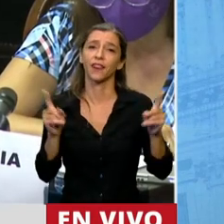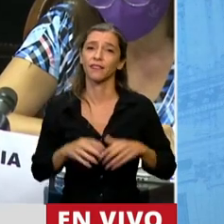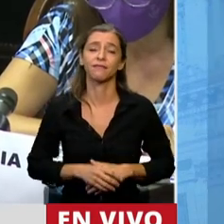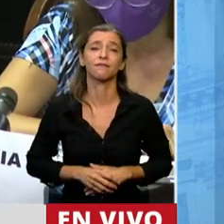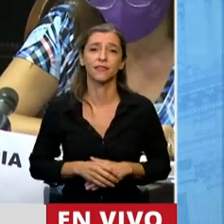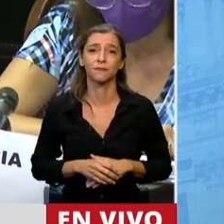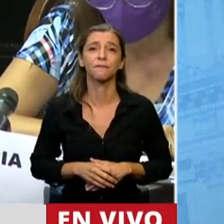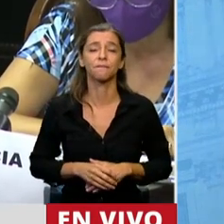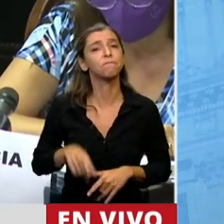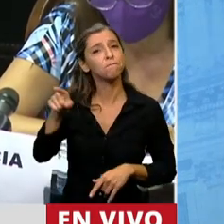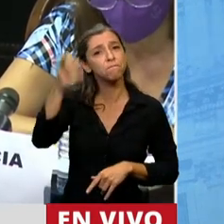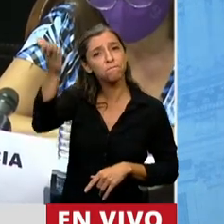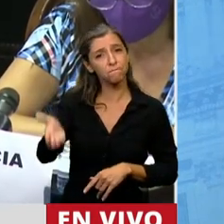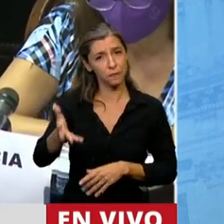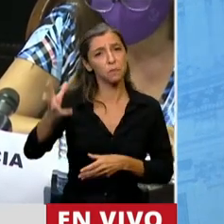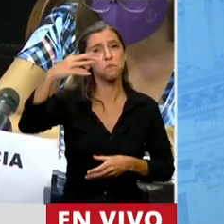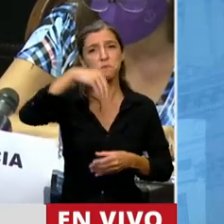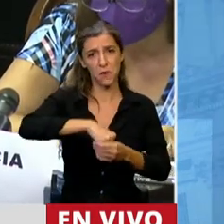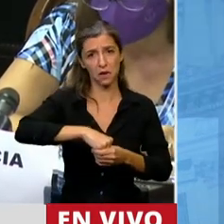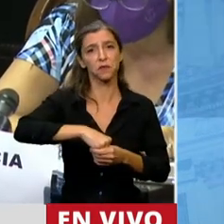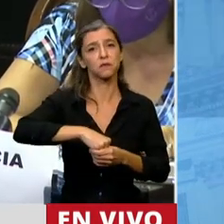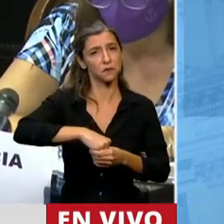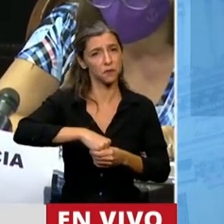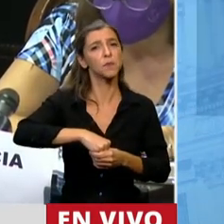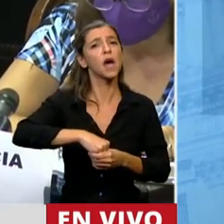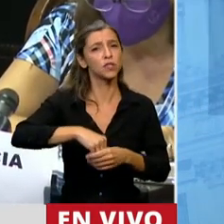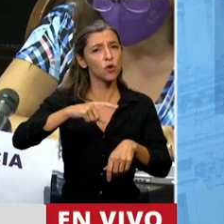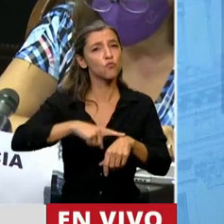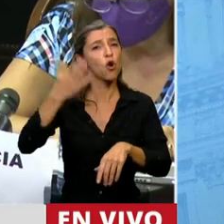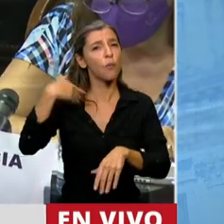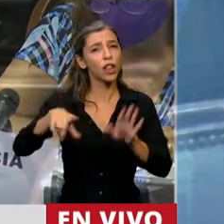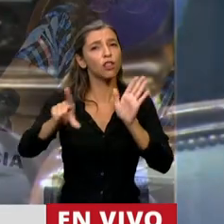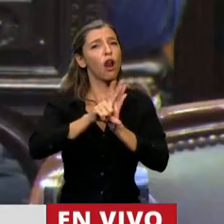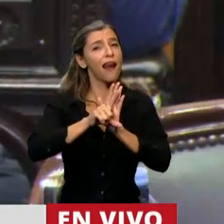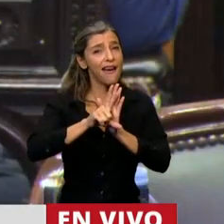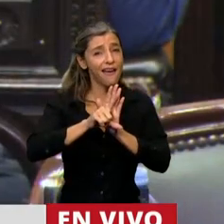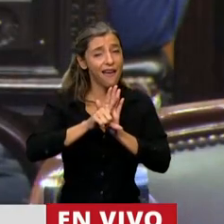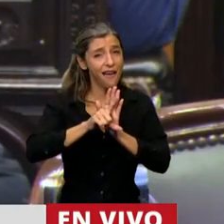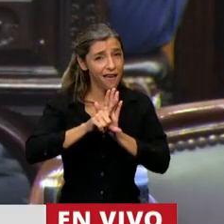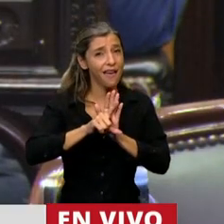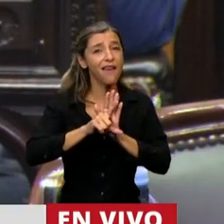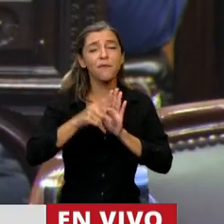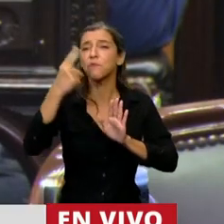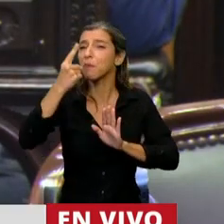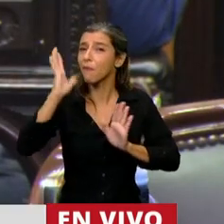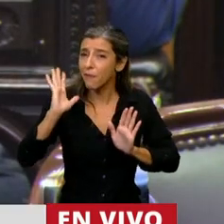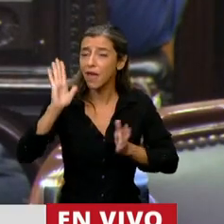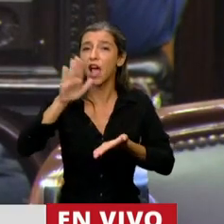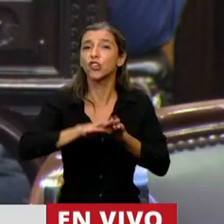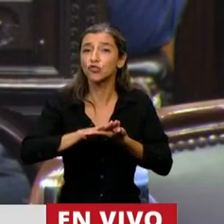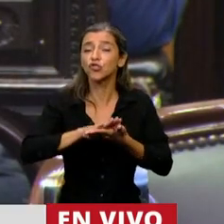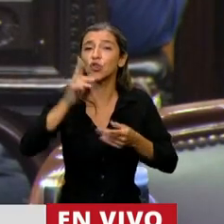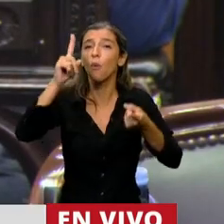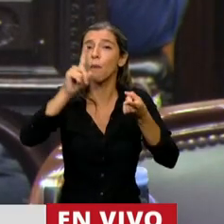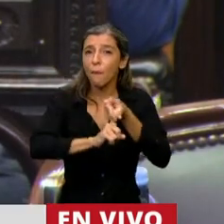Y tuvo una activa participación en la primera ley que se consagra sobre el régimen de matrimonio